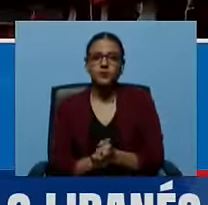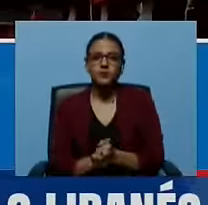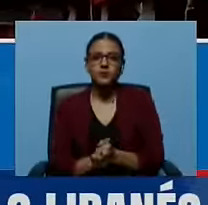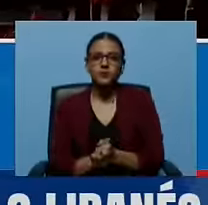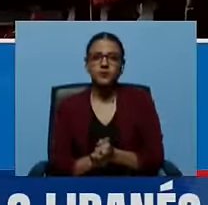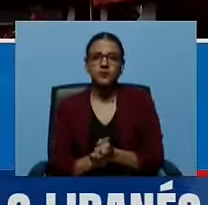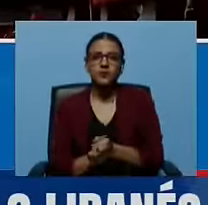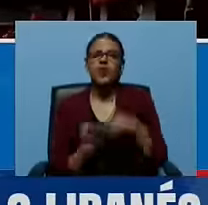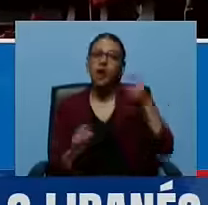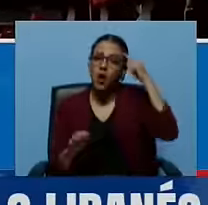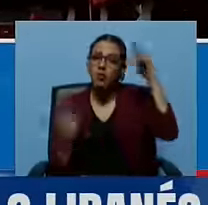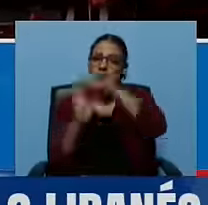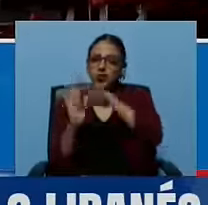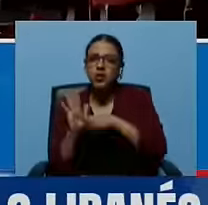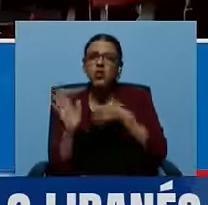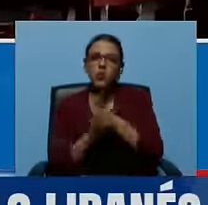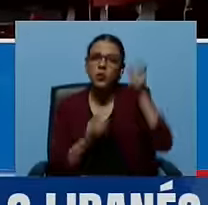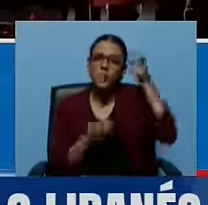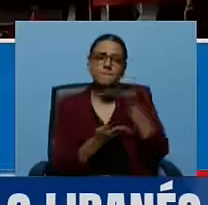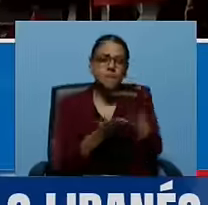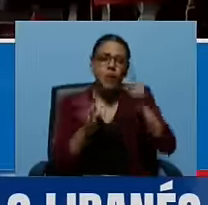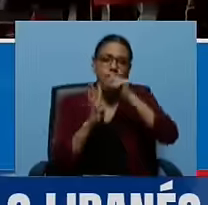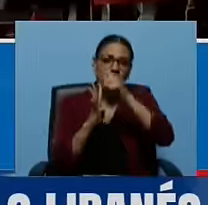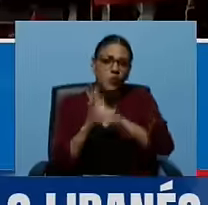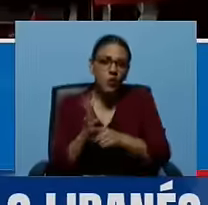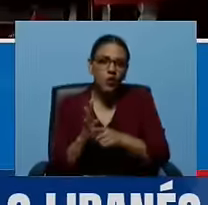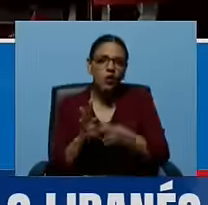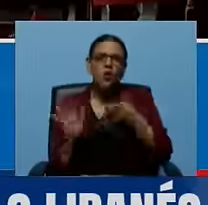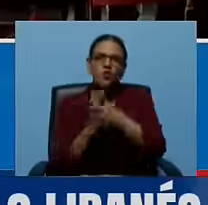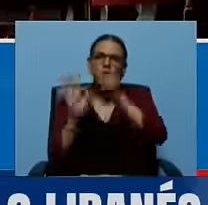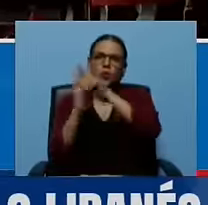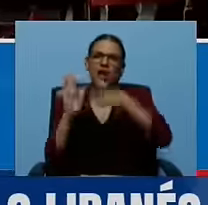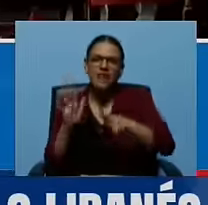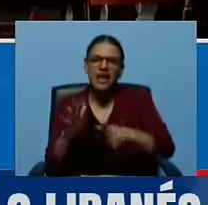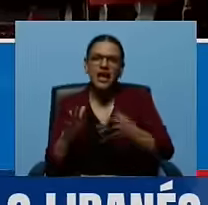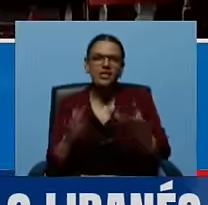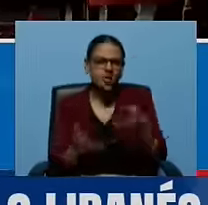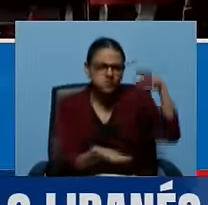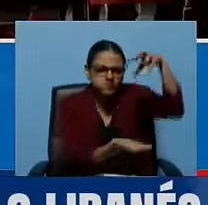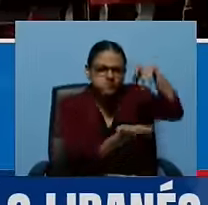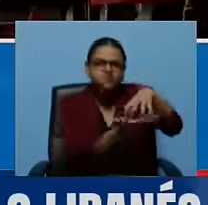la causa de los pueblos, por su derecho a existir,